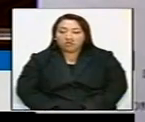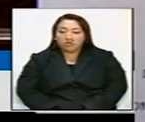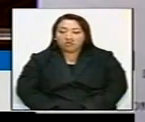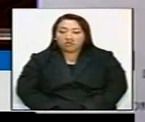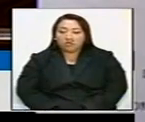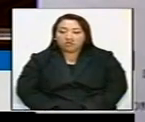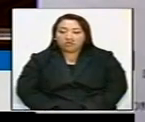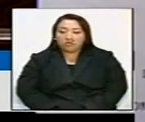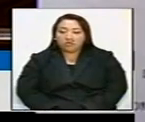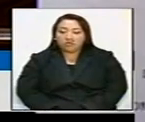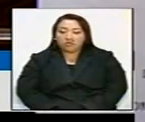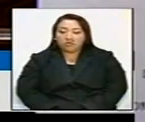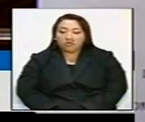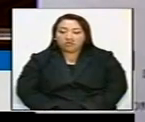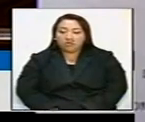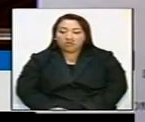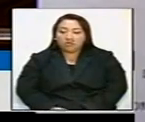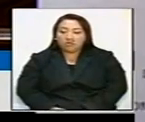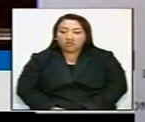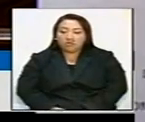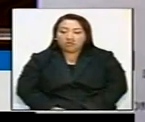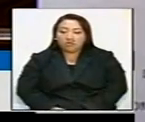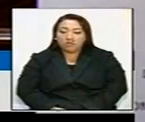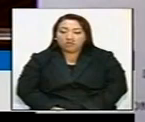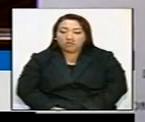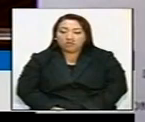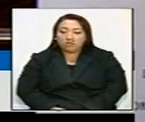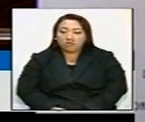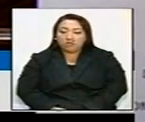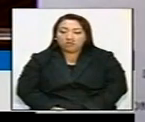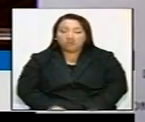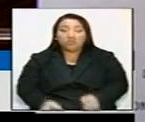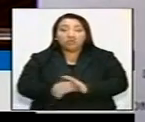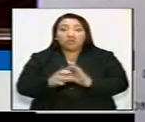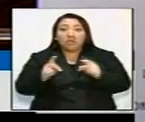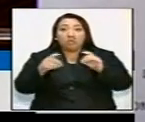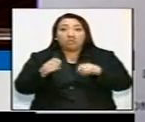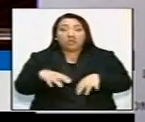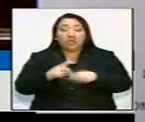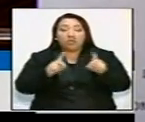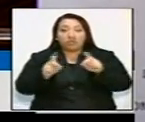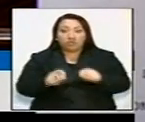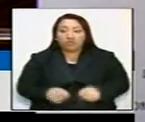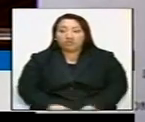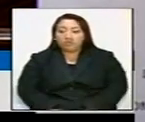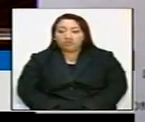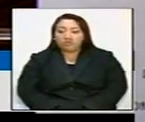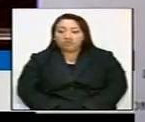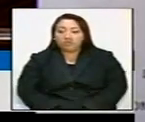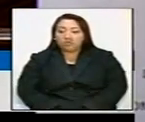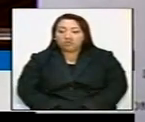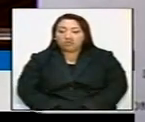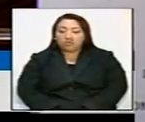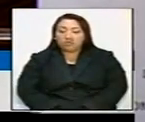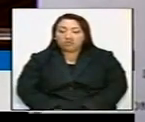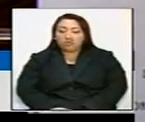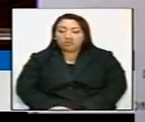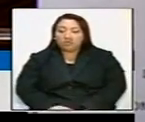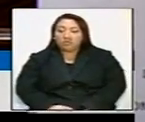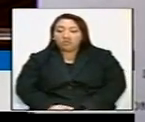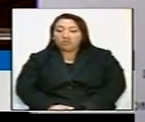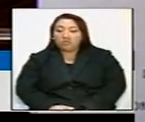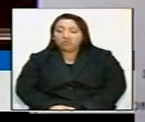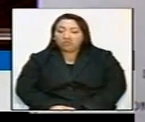que en Australia, como resultado de esa consulta pública para identificar temas relevantes en